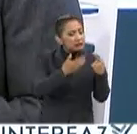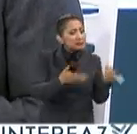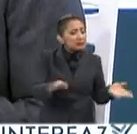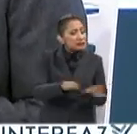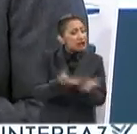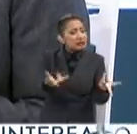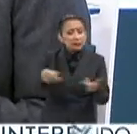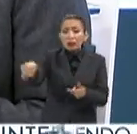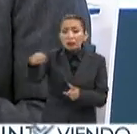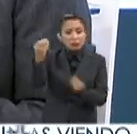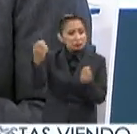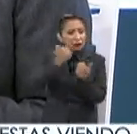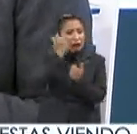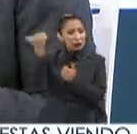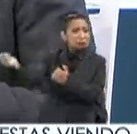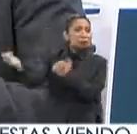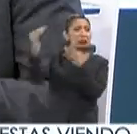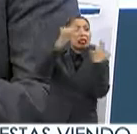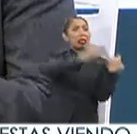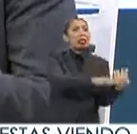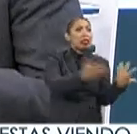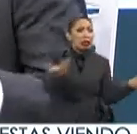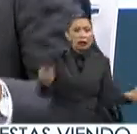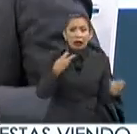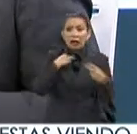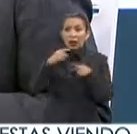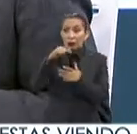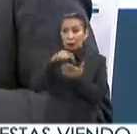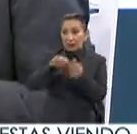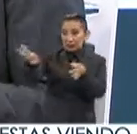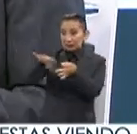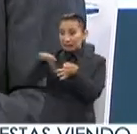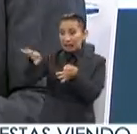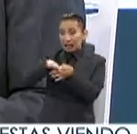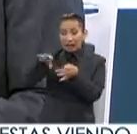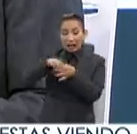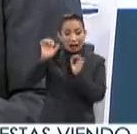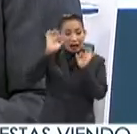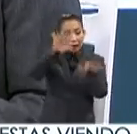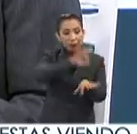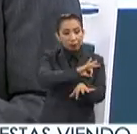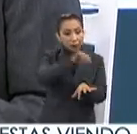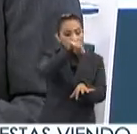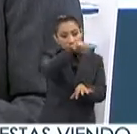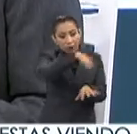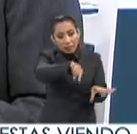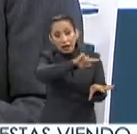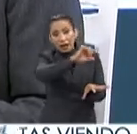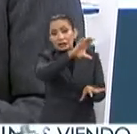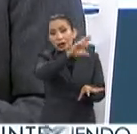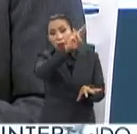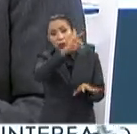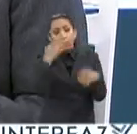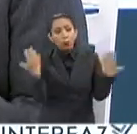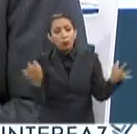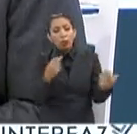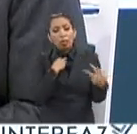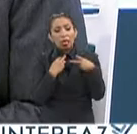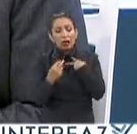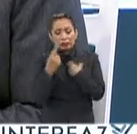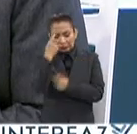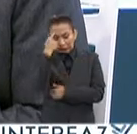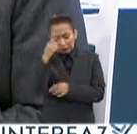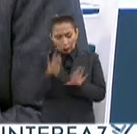que todos los habitantes de la zona conurbada puedan ir al campus de la ciudad universitaria. Entonces